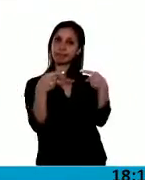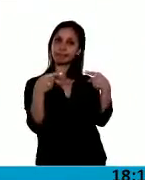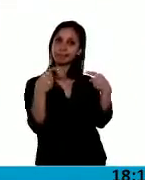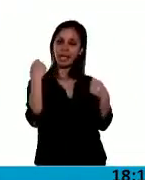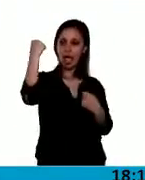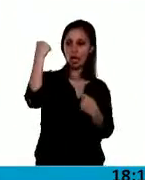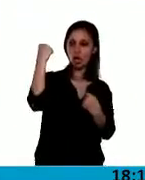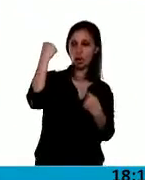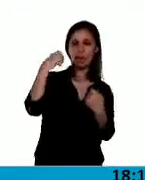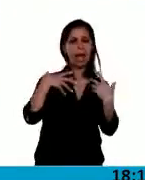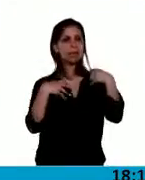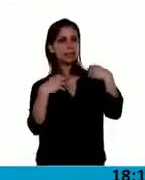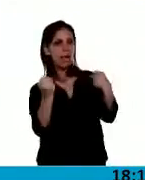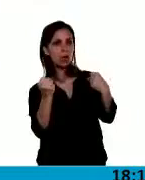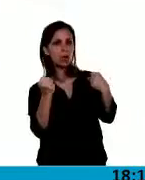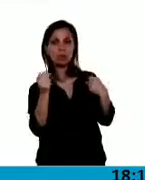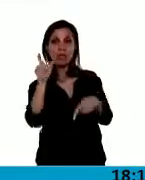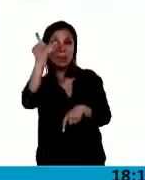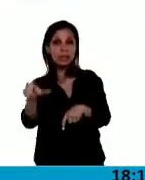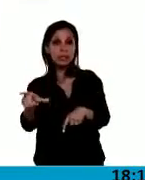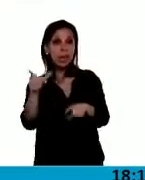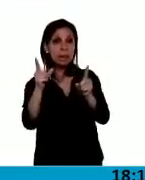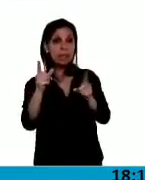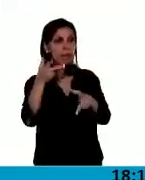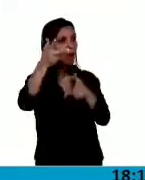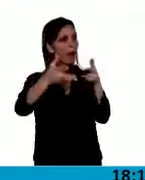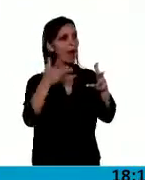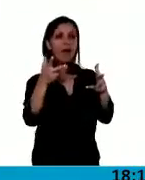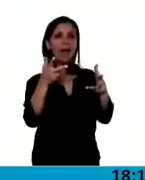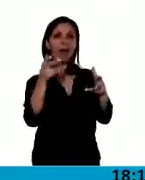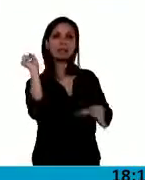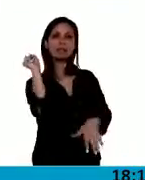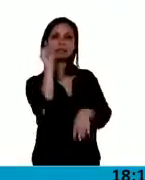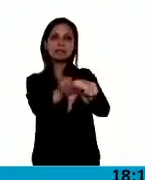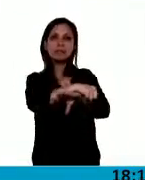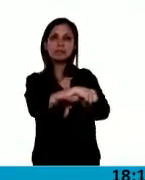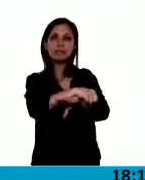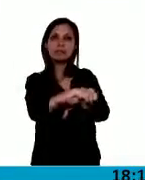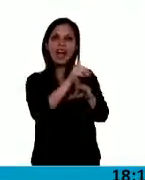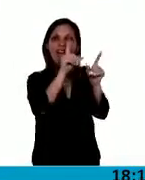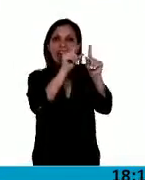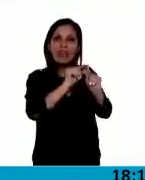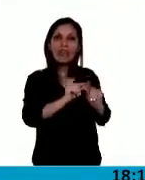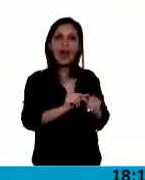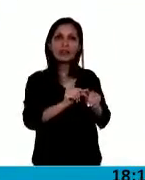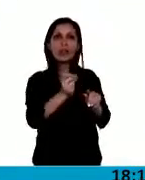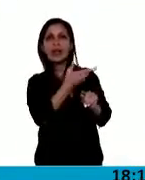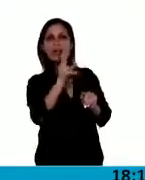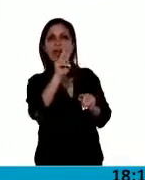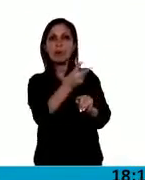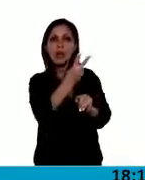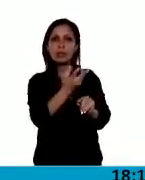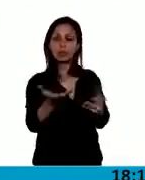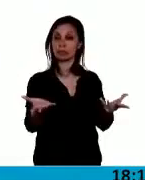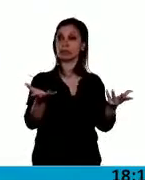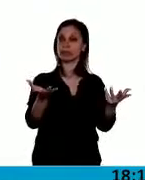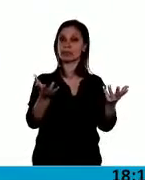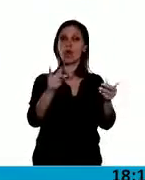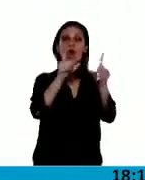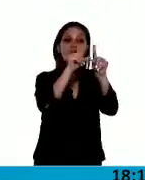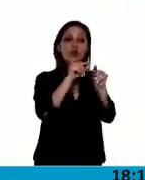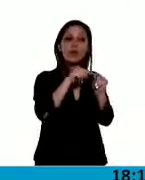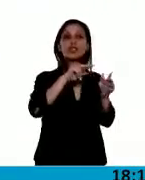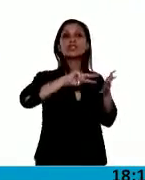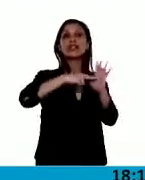salud, no miden, omiten por improvisación o decisión los datos de muertos por COVID. Números que son personas y datos que